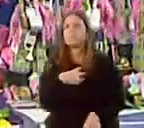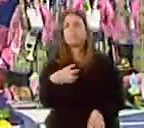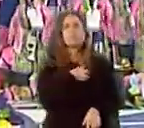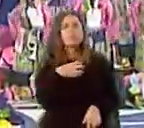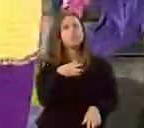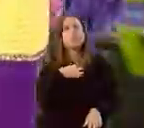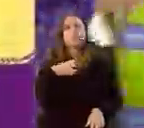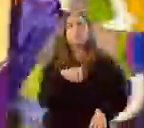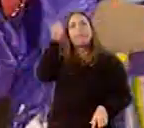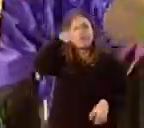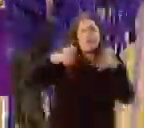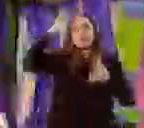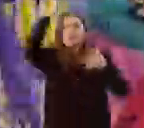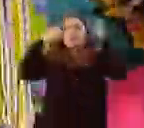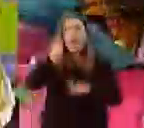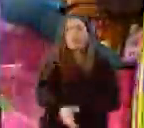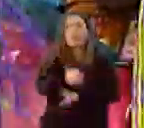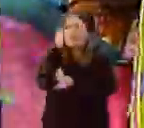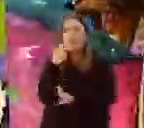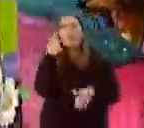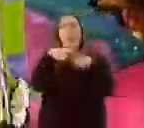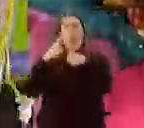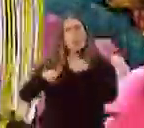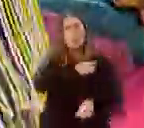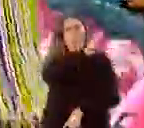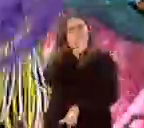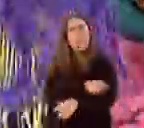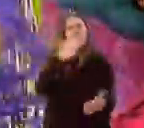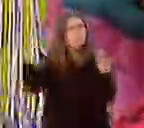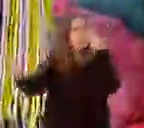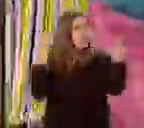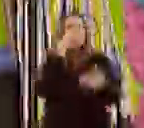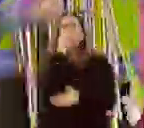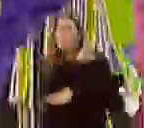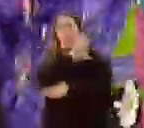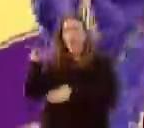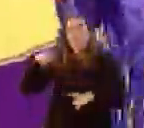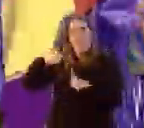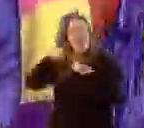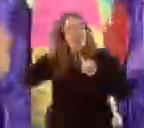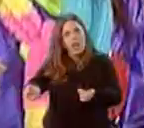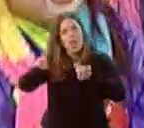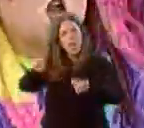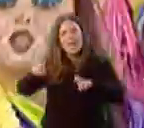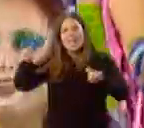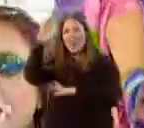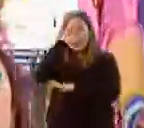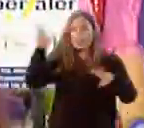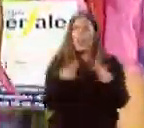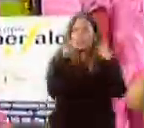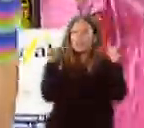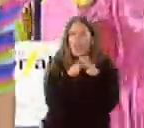galería porque es lo mejor para menores ciencias sociales con